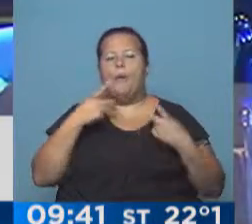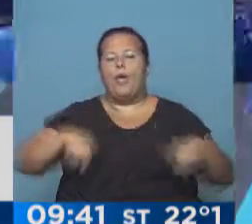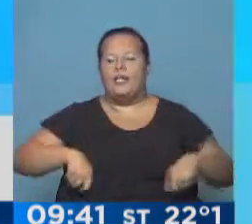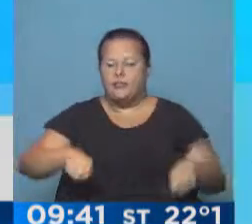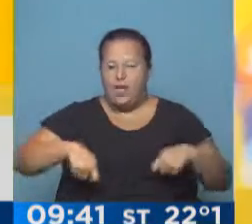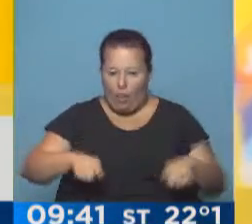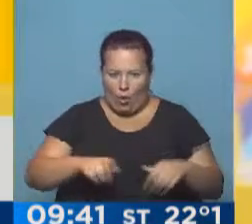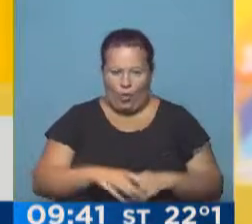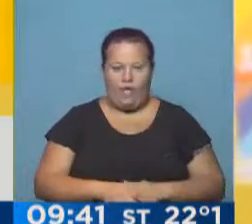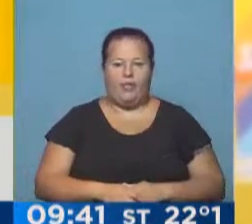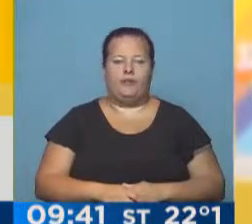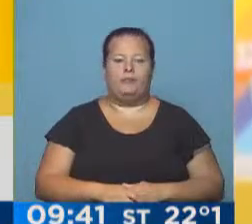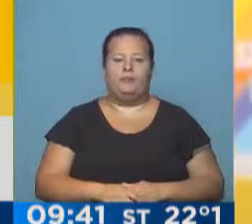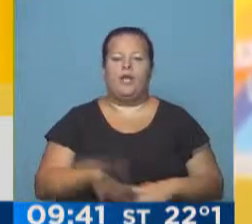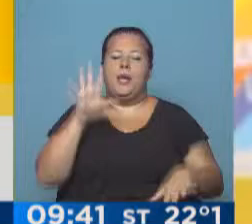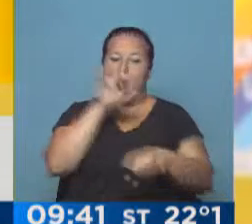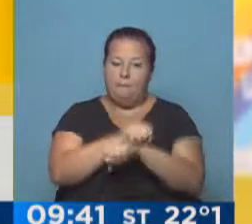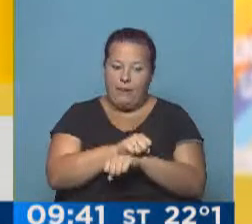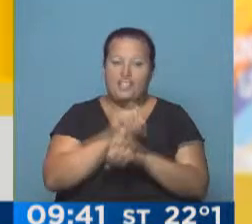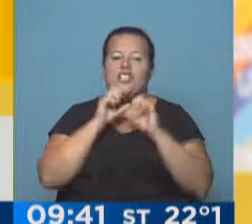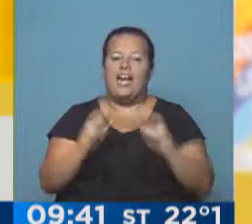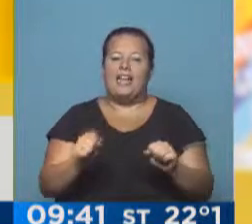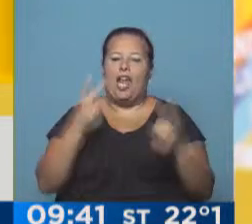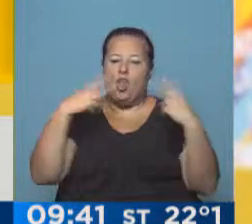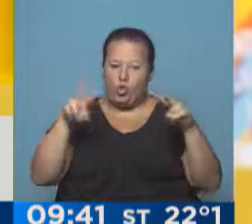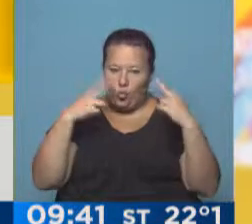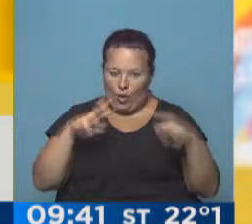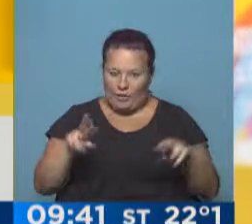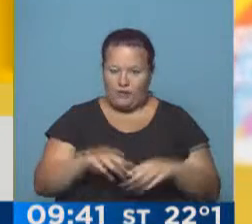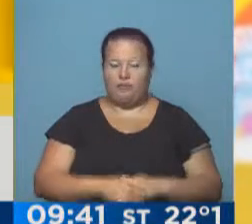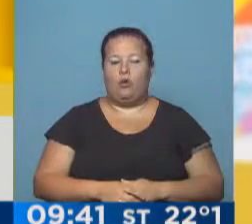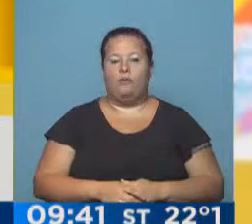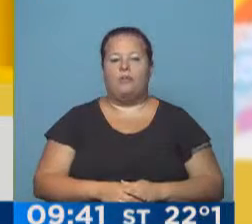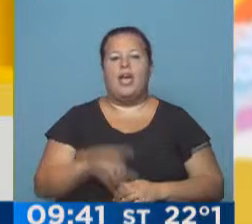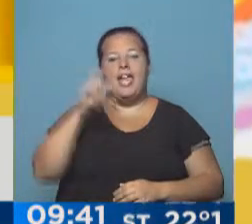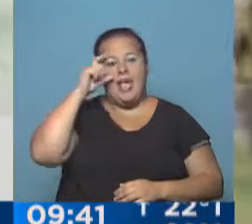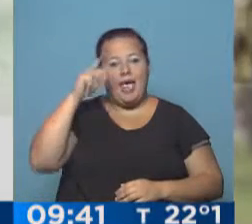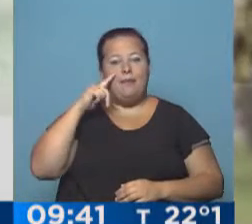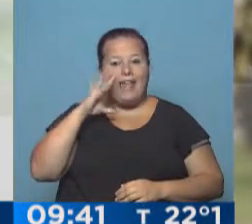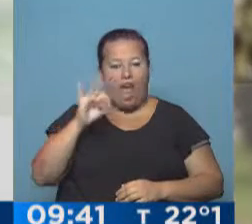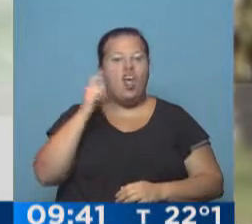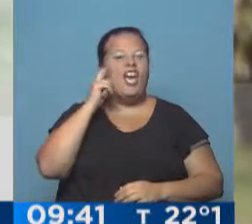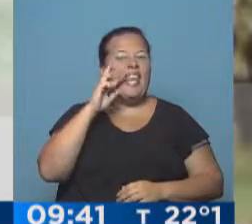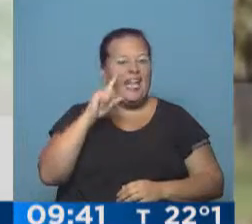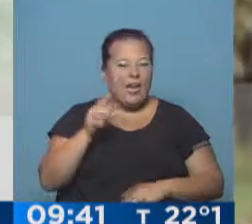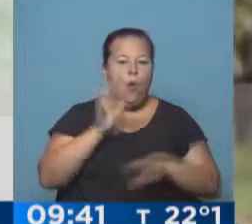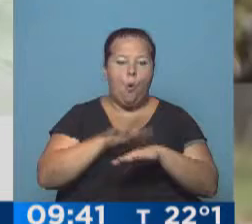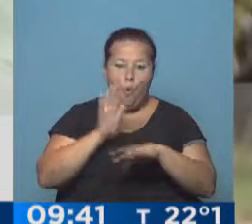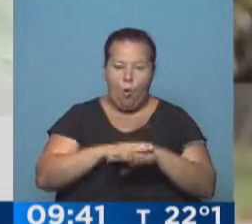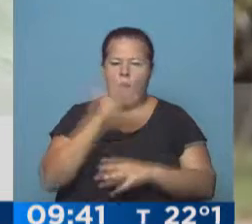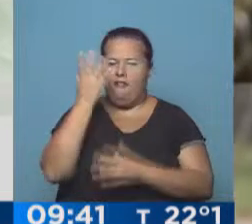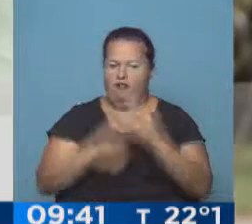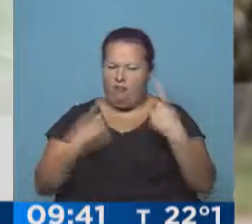ruedas detuvieron al secretario de turismo emiliano giri está acusado por presuntas